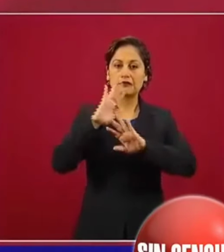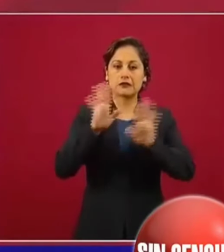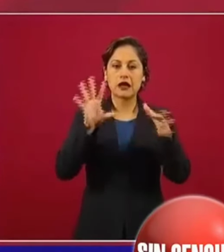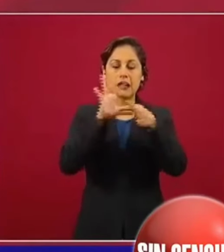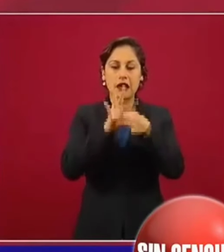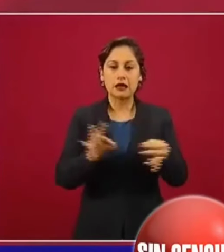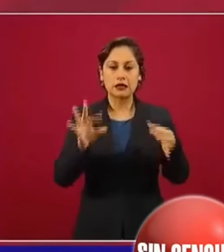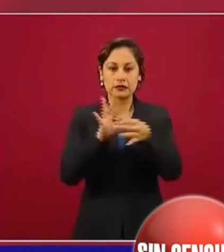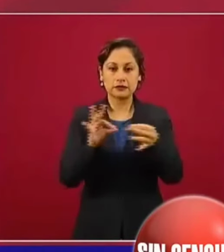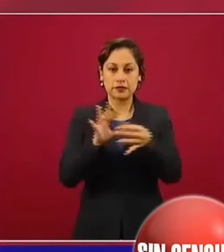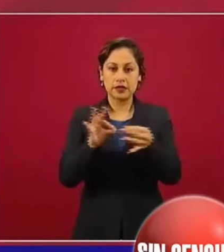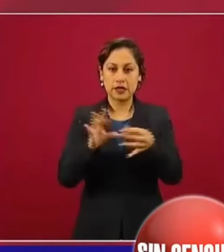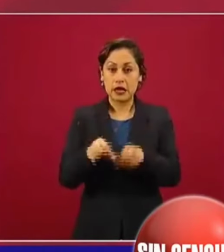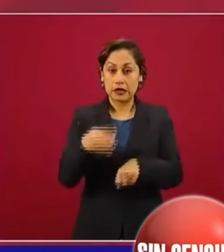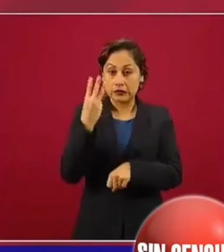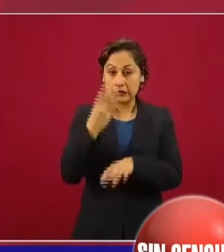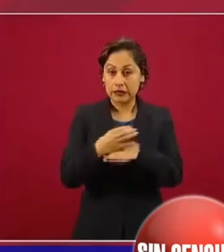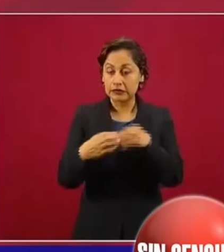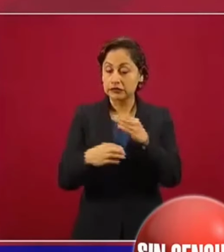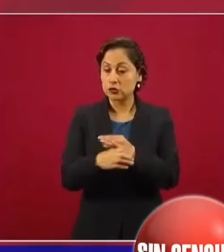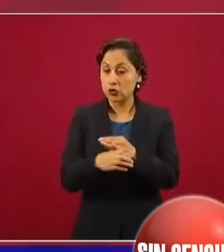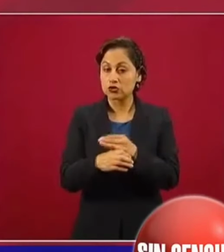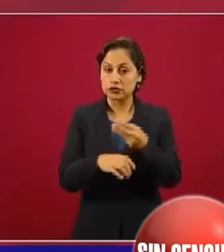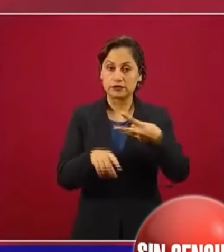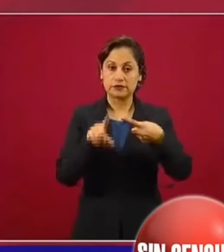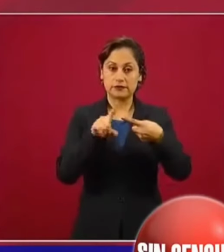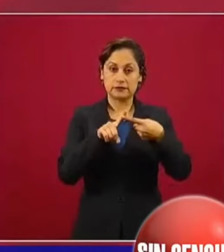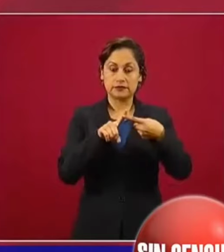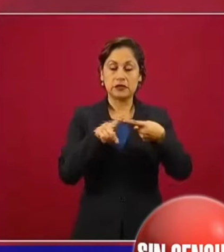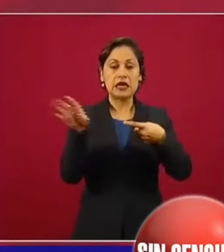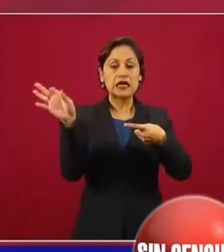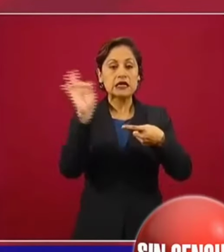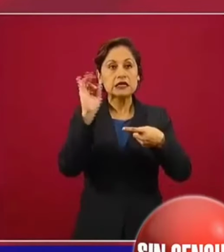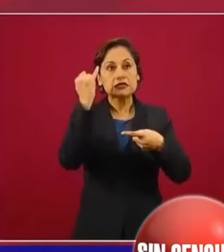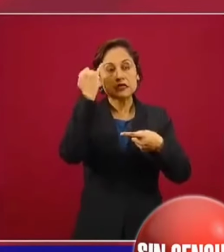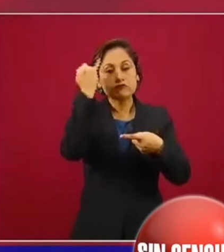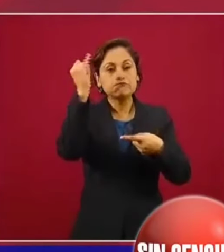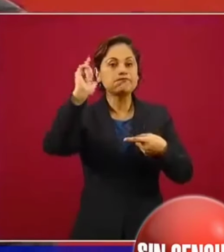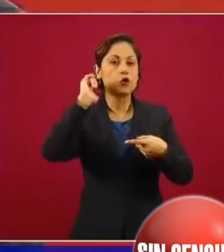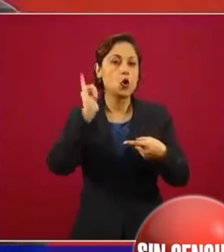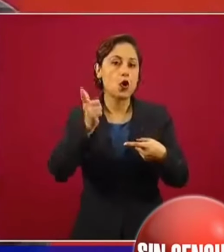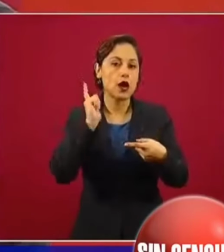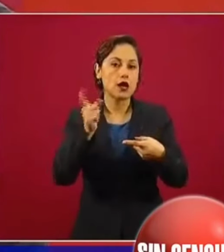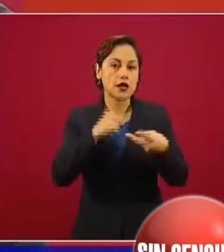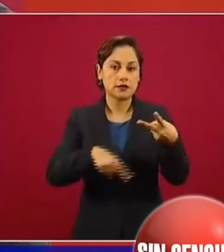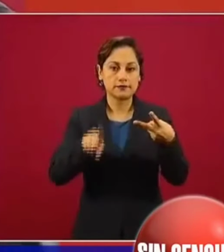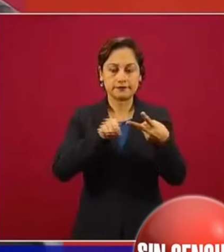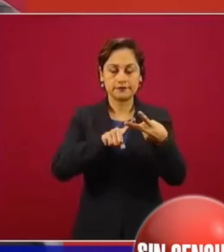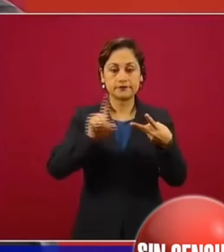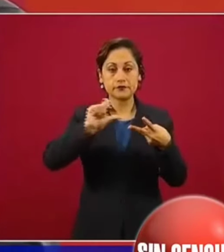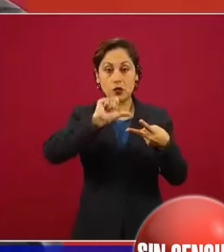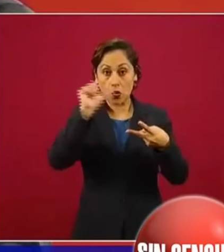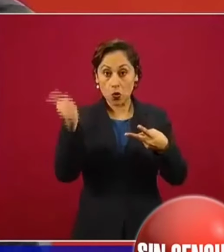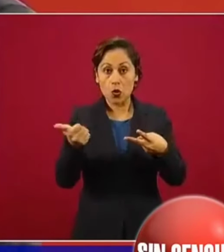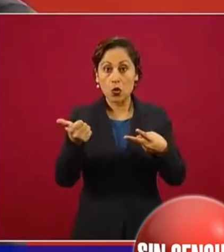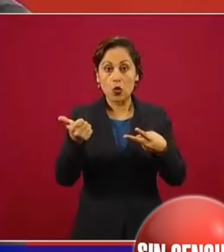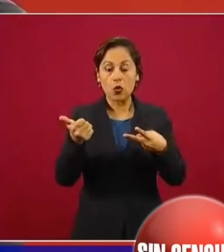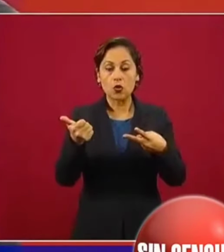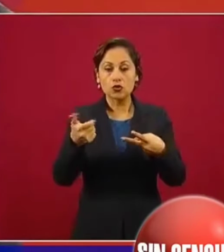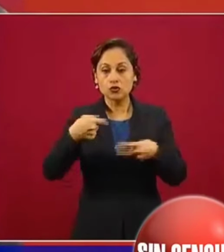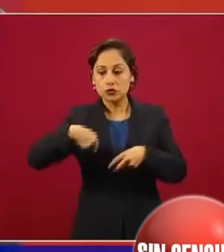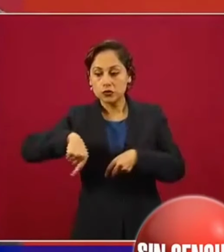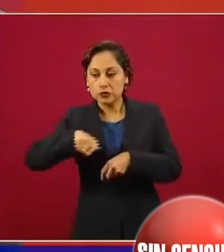3 condiciones: la que uno desearía, la que uno técnica y científicamente puede